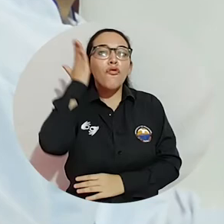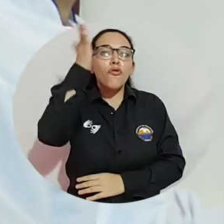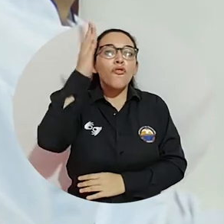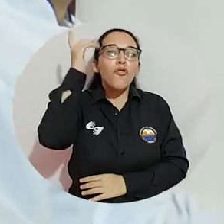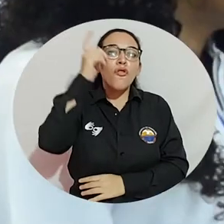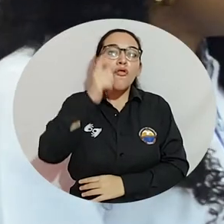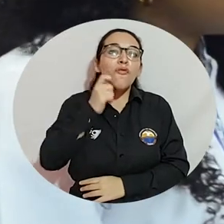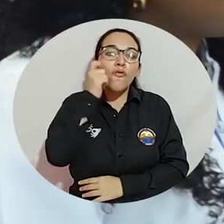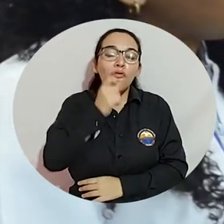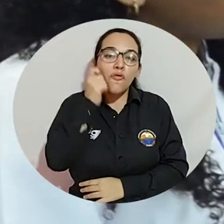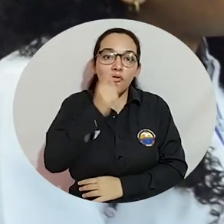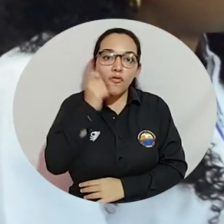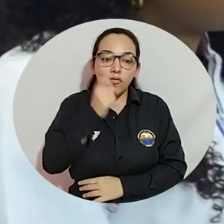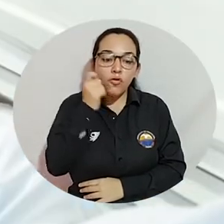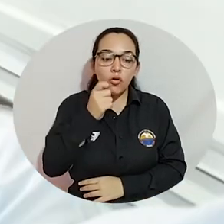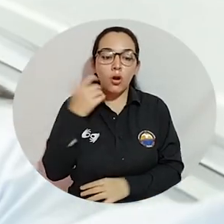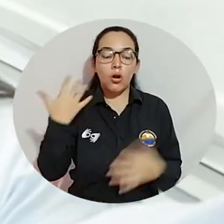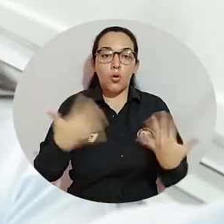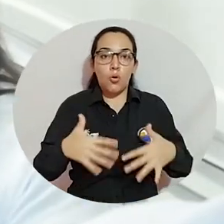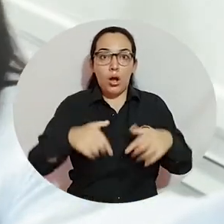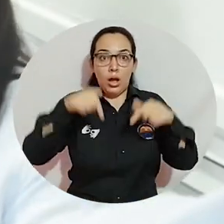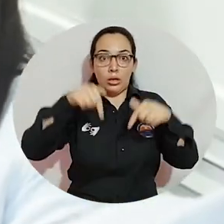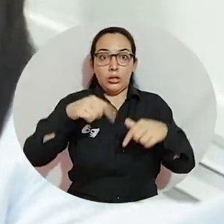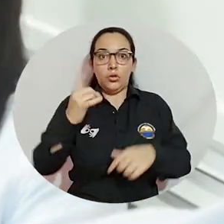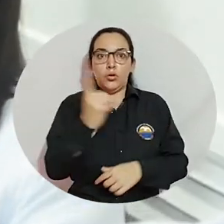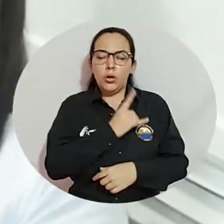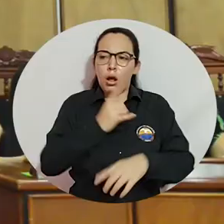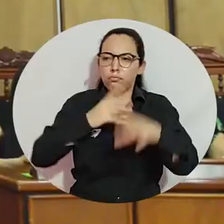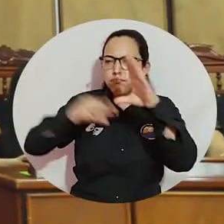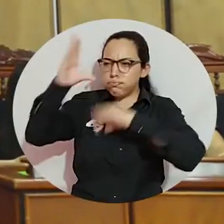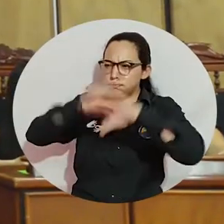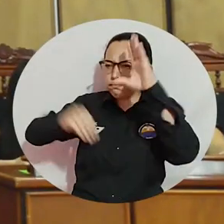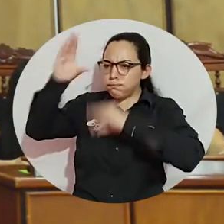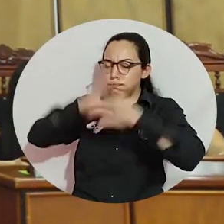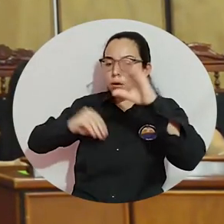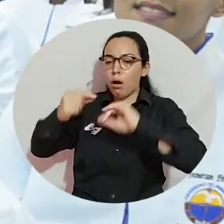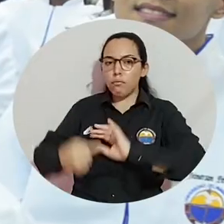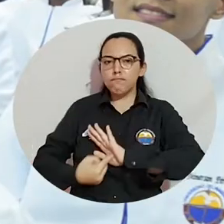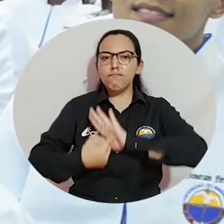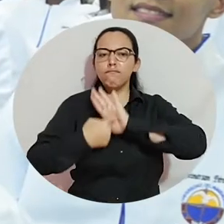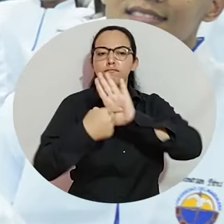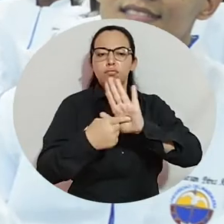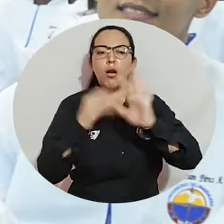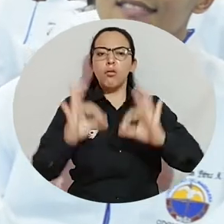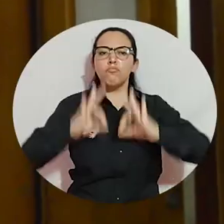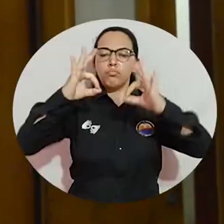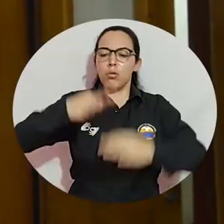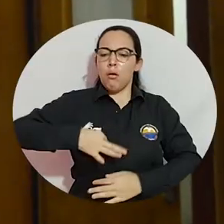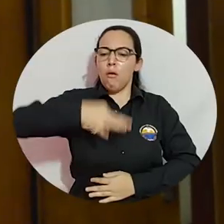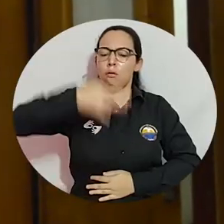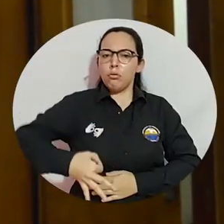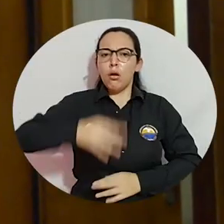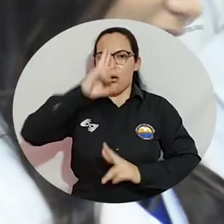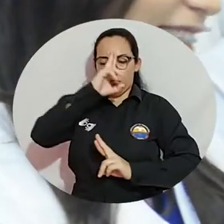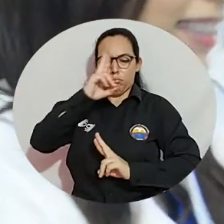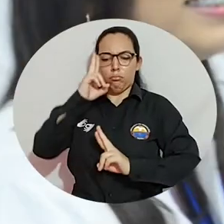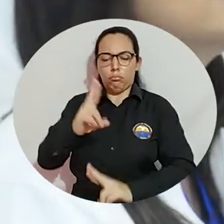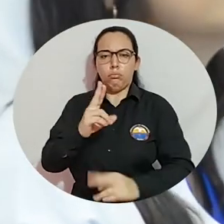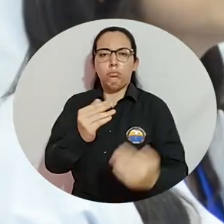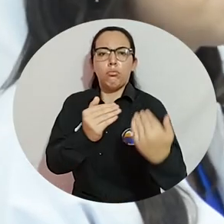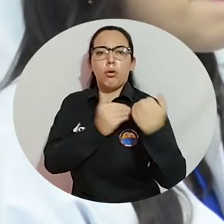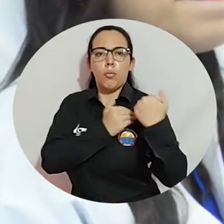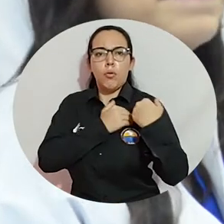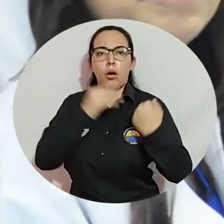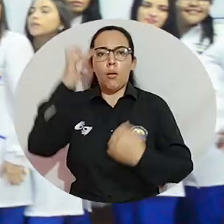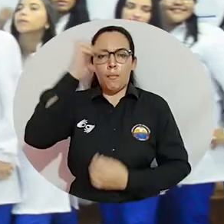odontólogos pondrán en práctica los conocimientos adquiridos durante su estancia en la universidad y demostrarán la alta calidad la ética el respeto y la